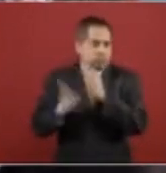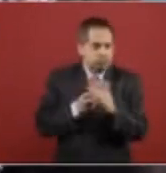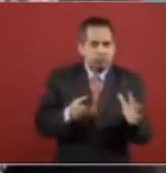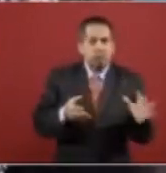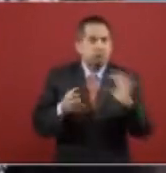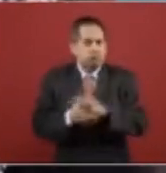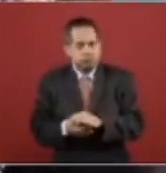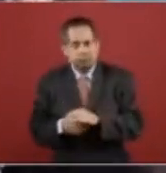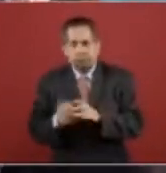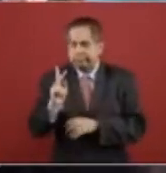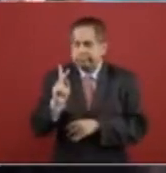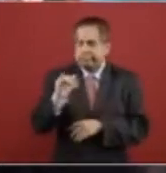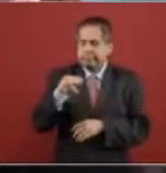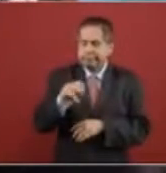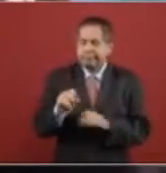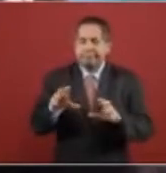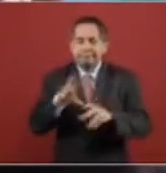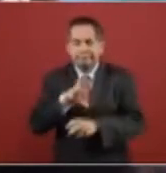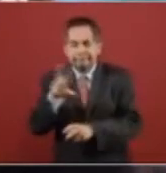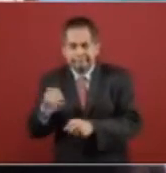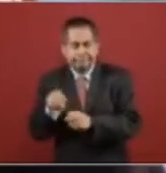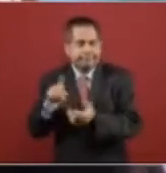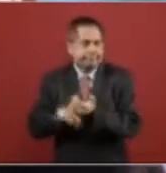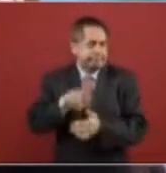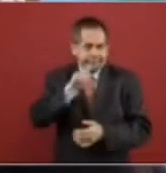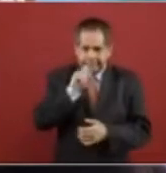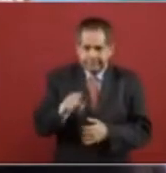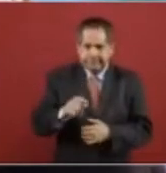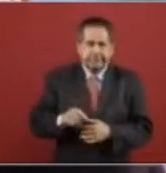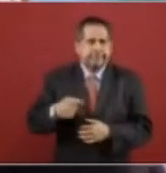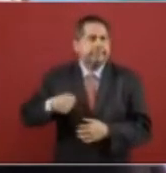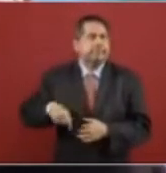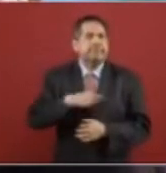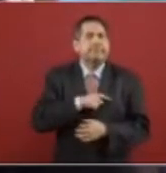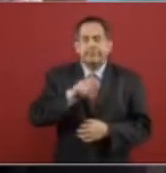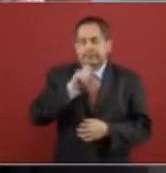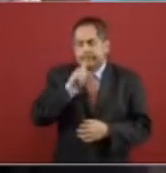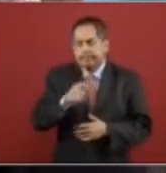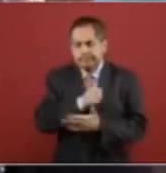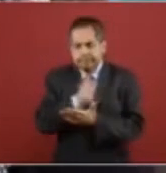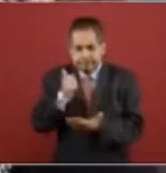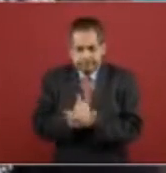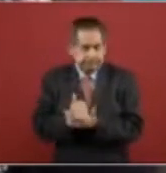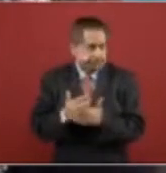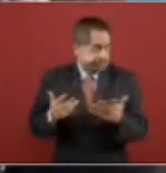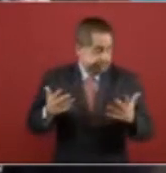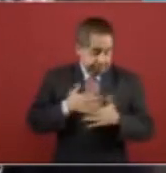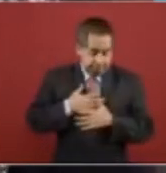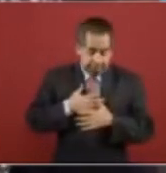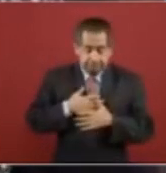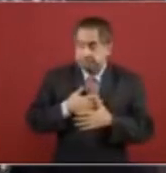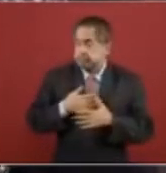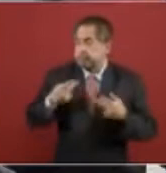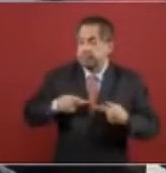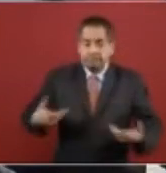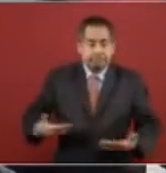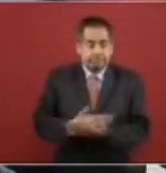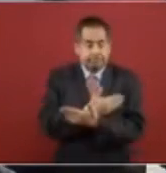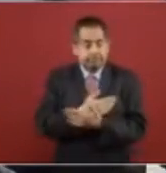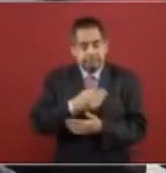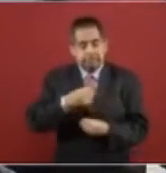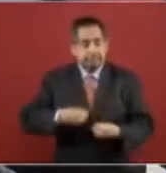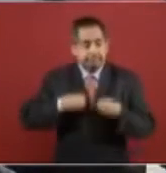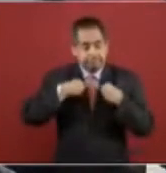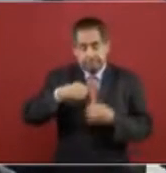a este gran espacio así que pues para nosotros en la ciudad y a nombre de los habitantes de la ciudad de mexico pues quiero